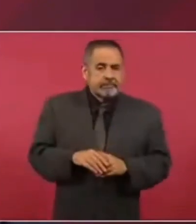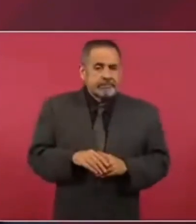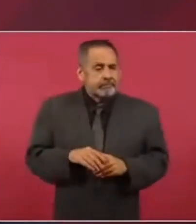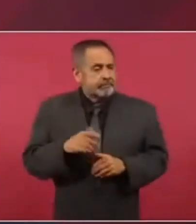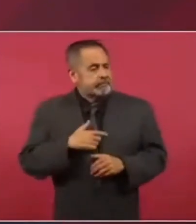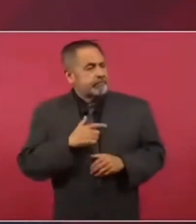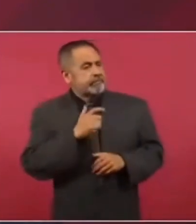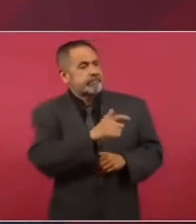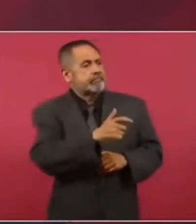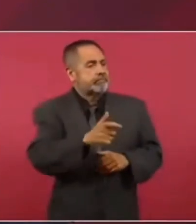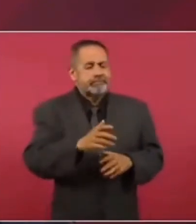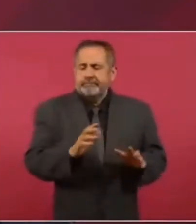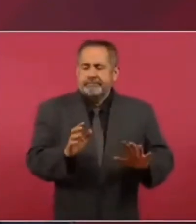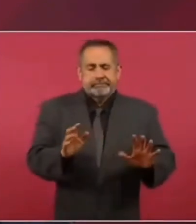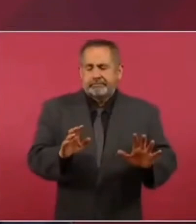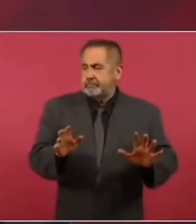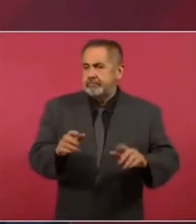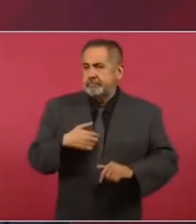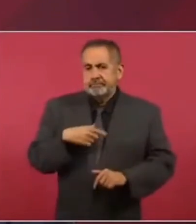pagarles